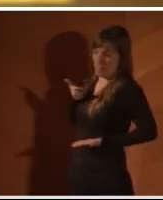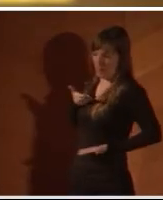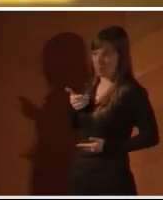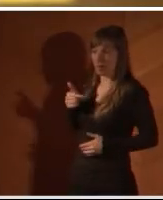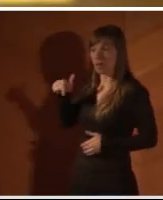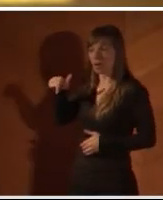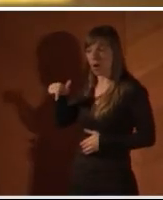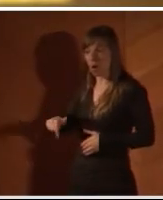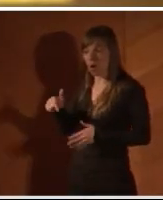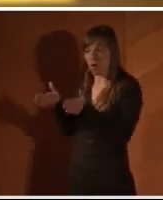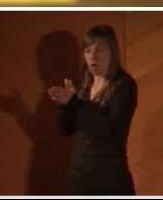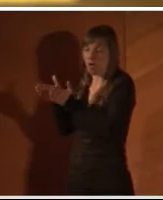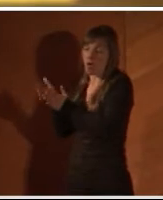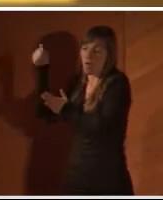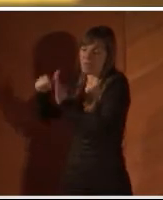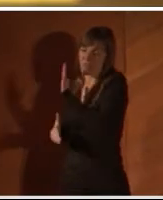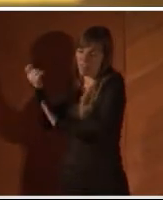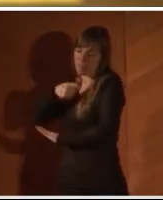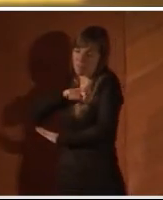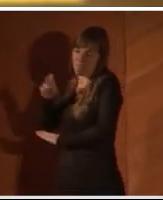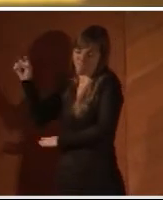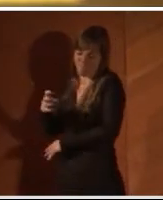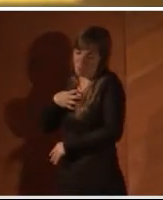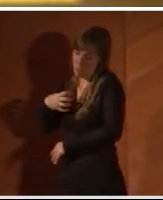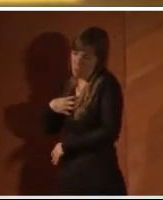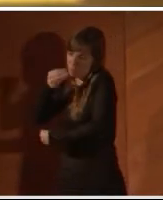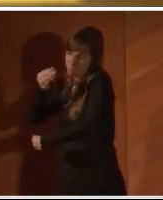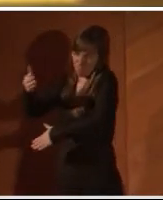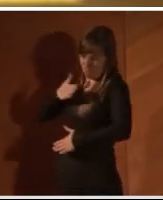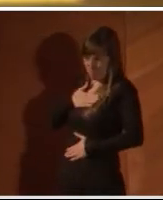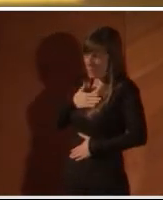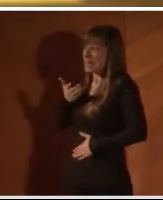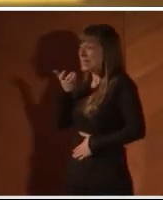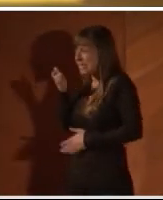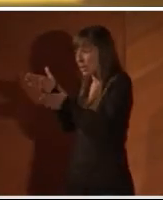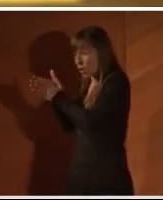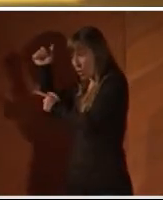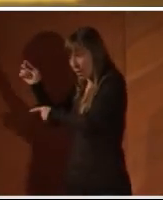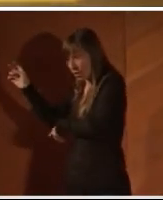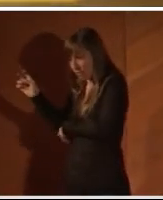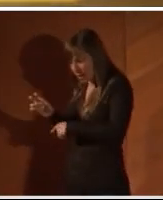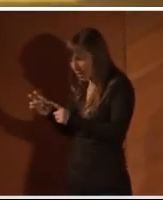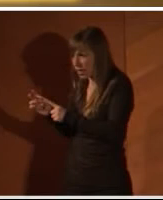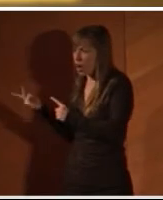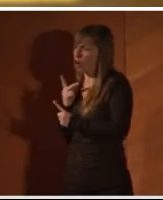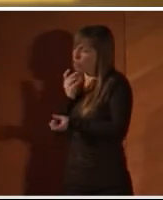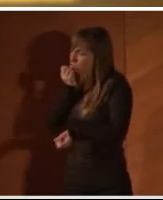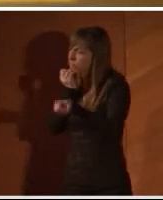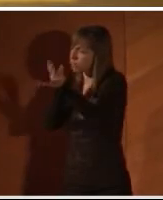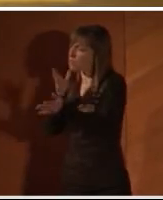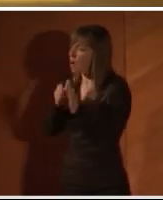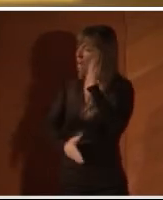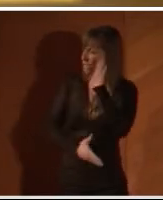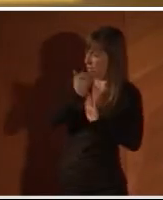compañero de la Federación Española no ha podido asistir, pero si estuviese aquí os contaríamos que tanto la Española como la Federación de Municipios de